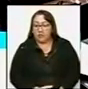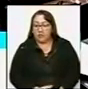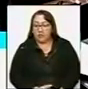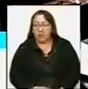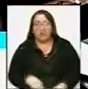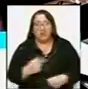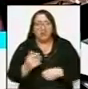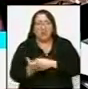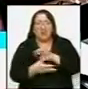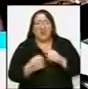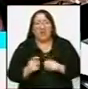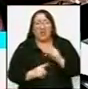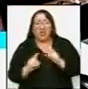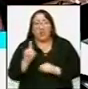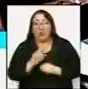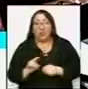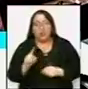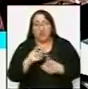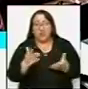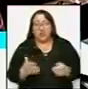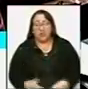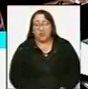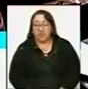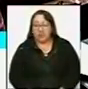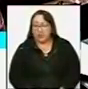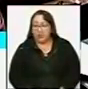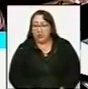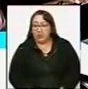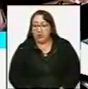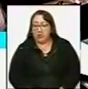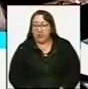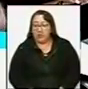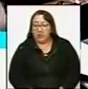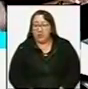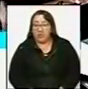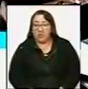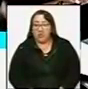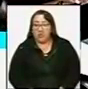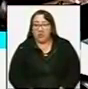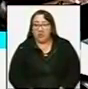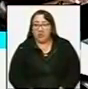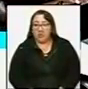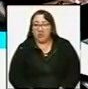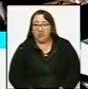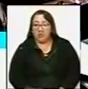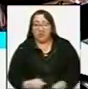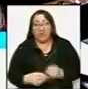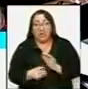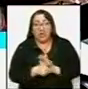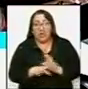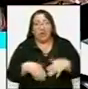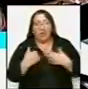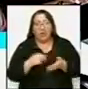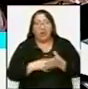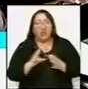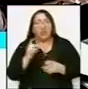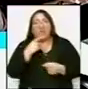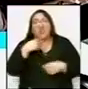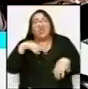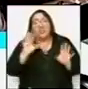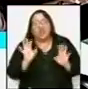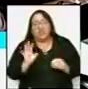que alguien utilice este cajón desastre. Si está en la ley, está en la ley, no puede estar